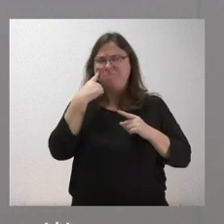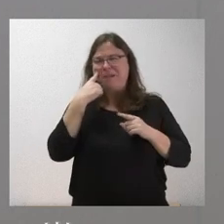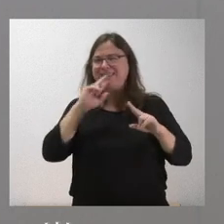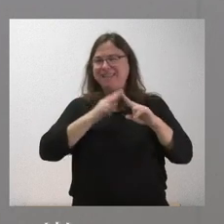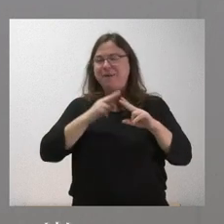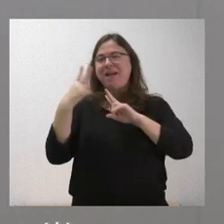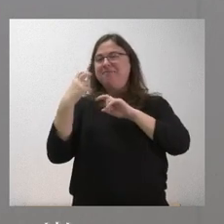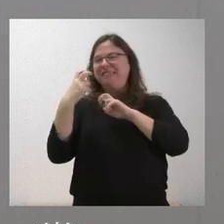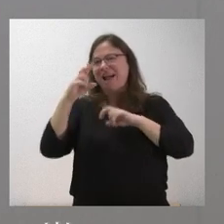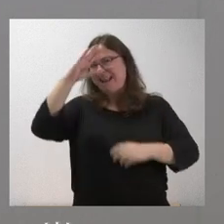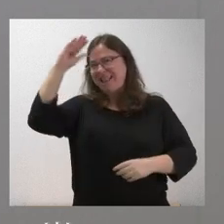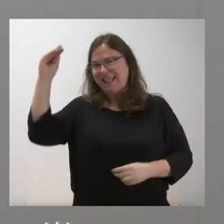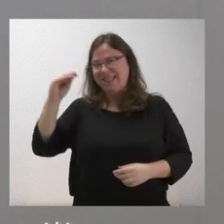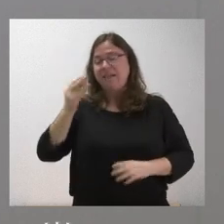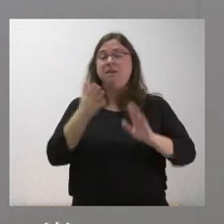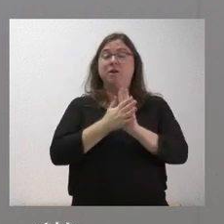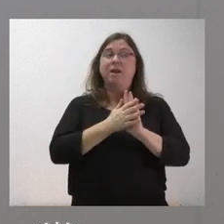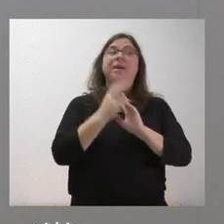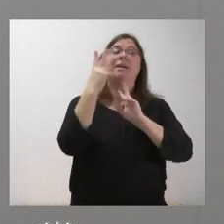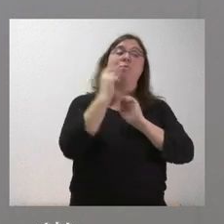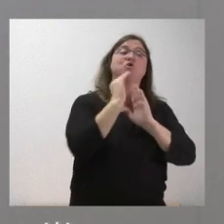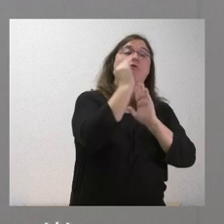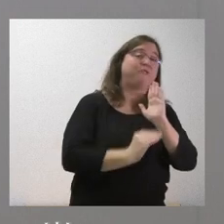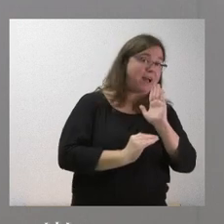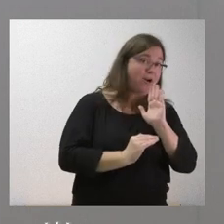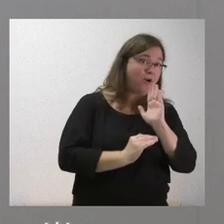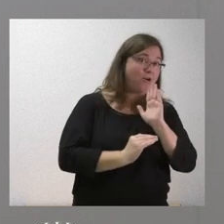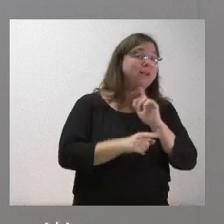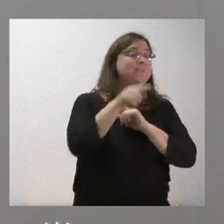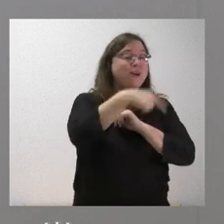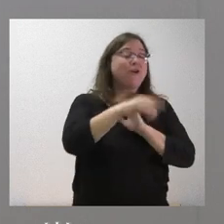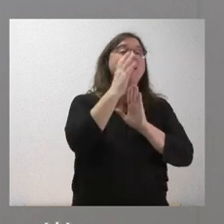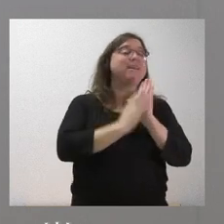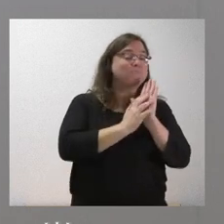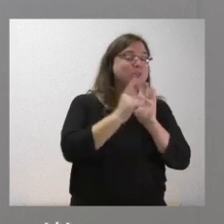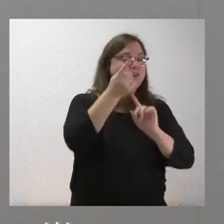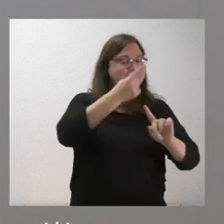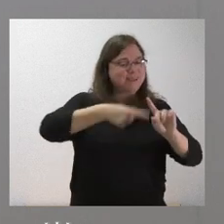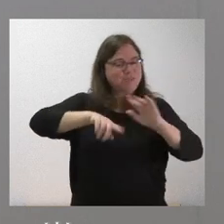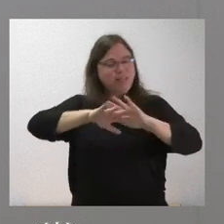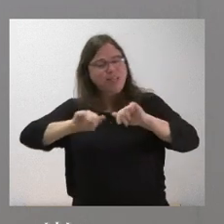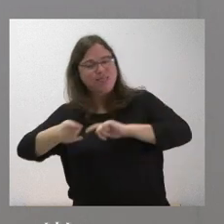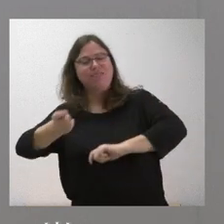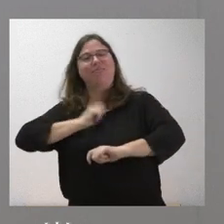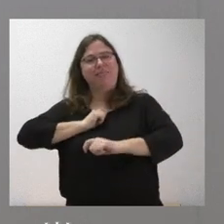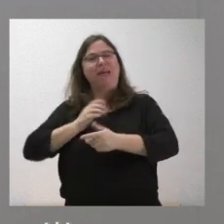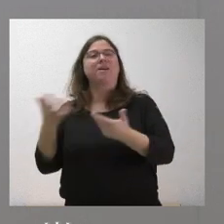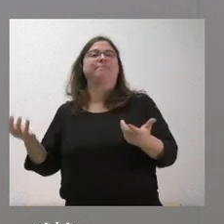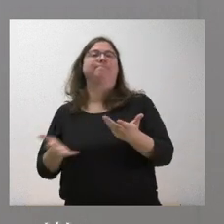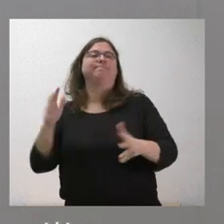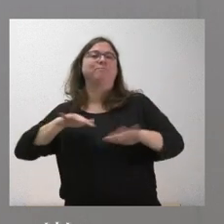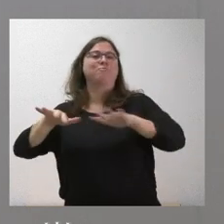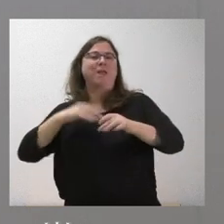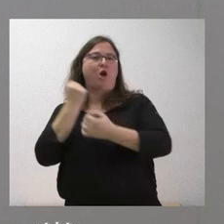veces utilizamos Este término para decir que bajamos impuestos en Castilla de León pero bajamos aquellos impuestos que creemos que también contribuyen a generar actividad económica generar